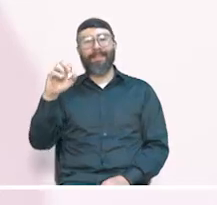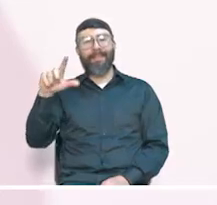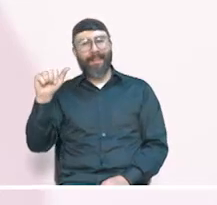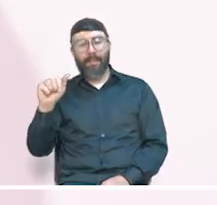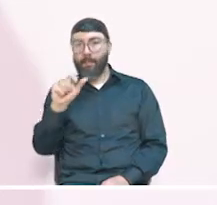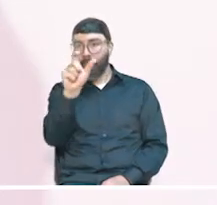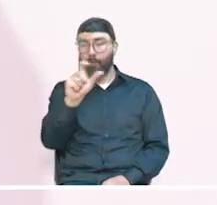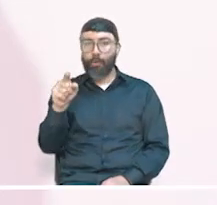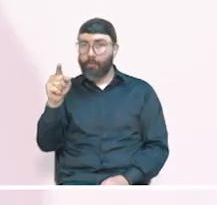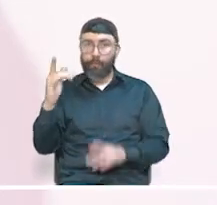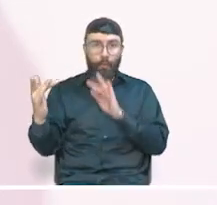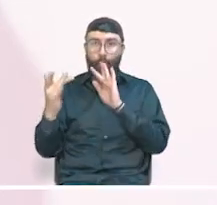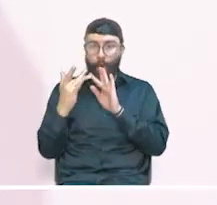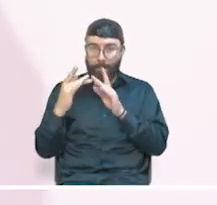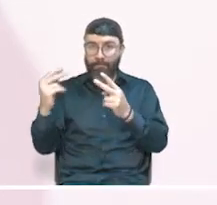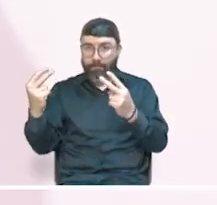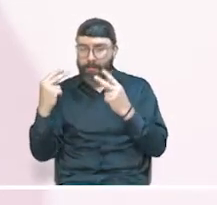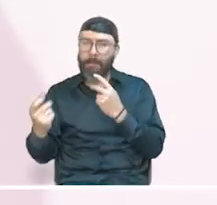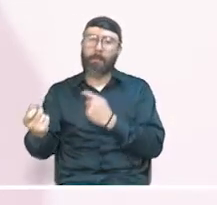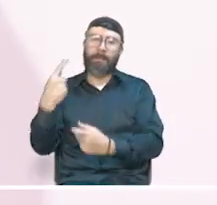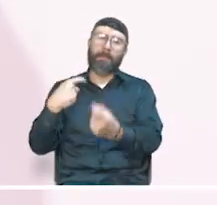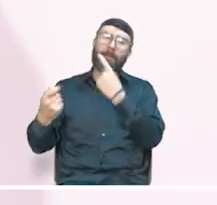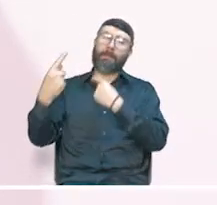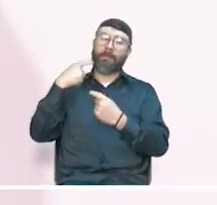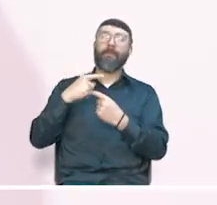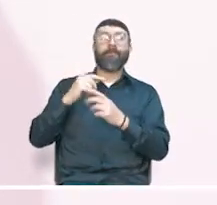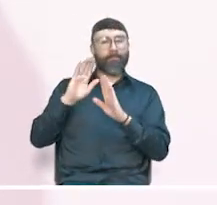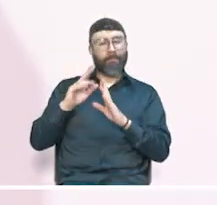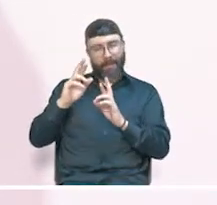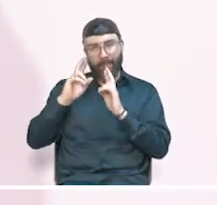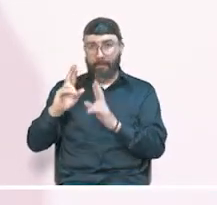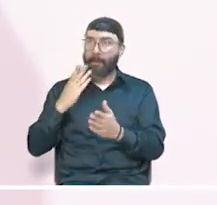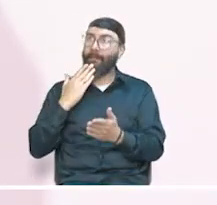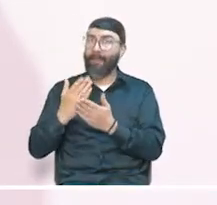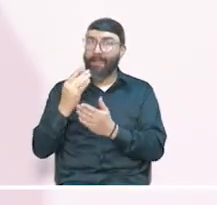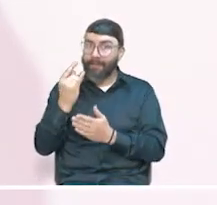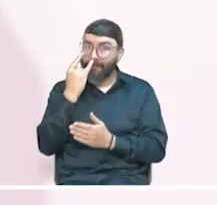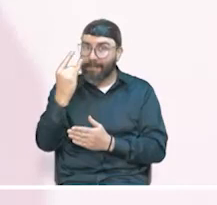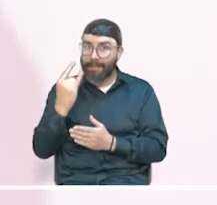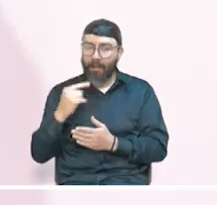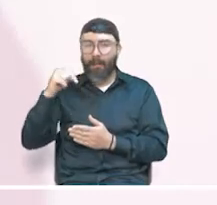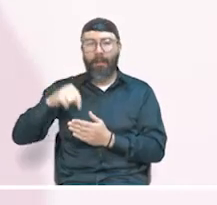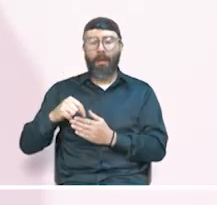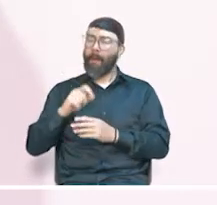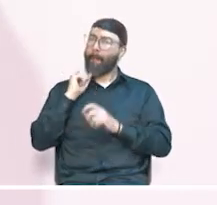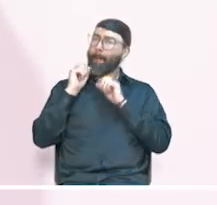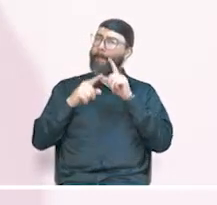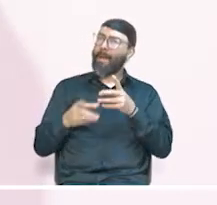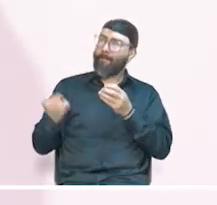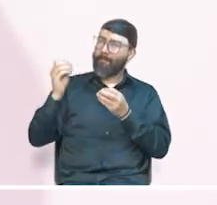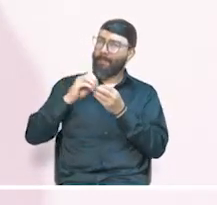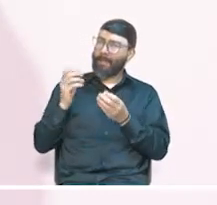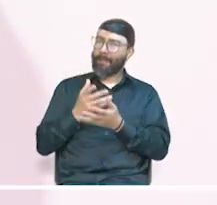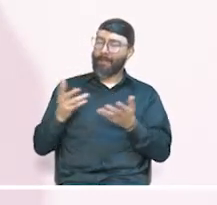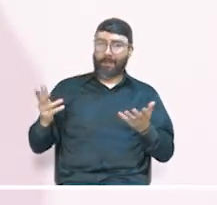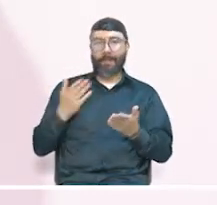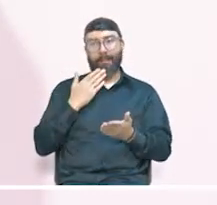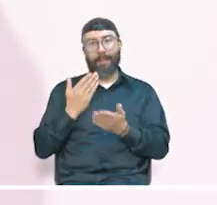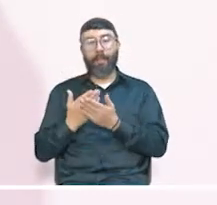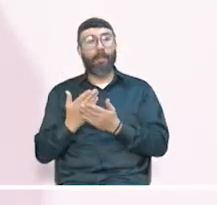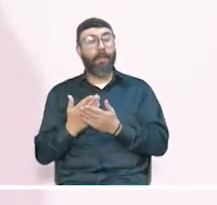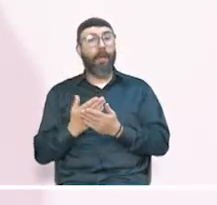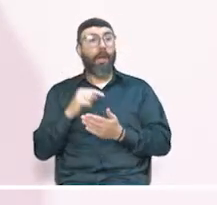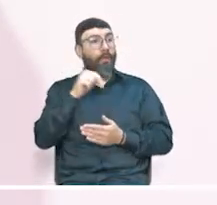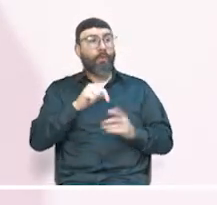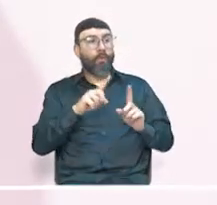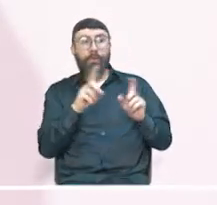está haciéndonos muchas preguntas en este momento, entonces les agradecemos por estar interesados acá, preguntarnos más cosas. Por acá había algún tema